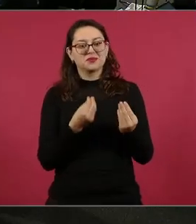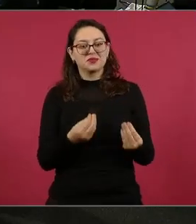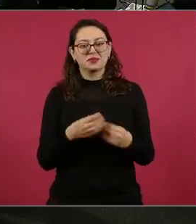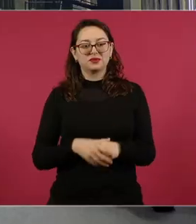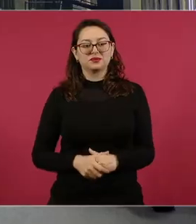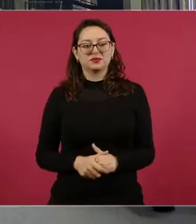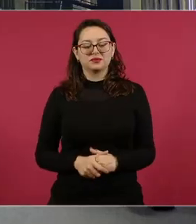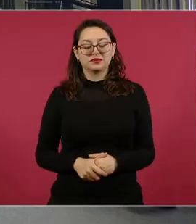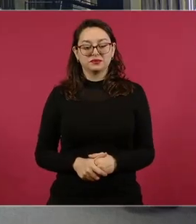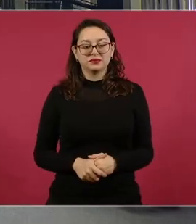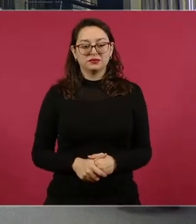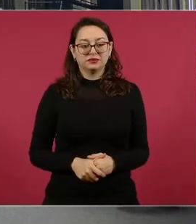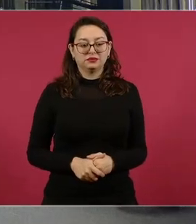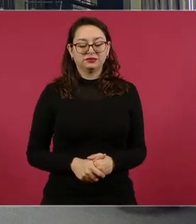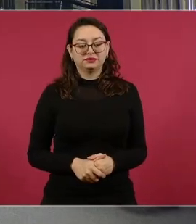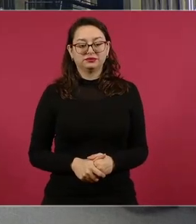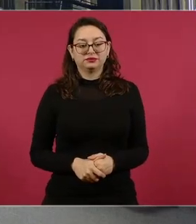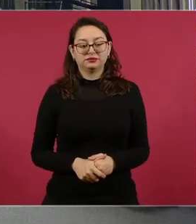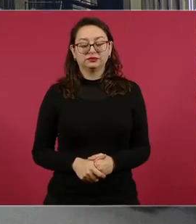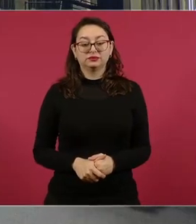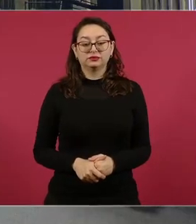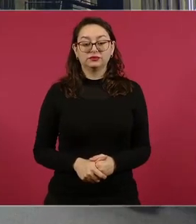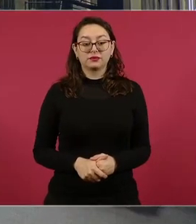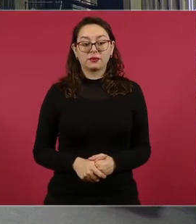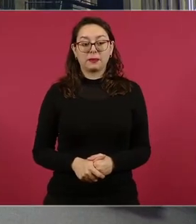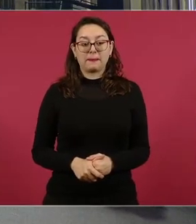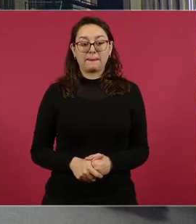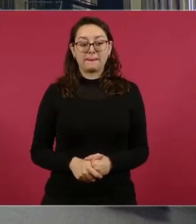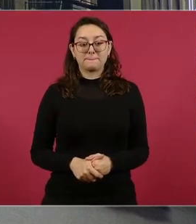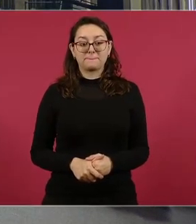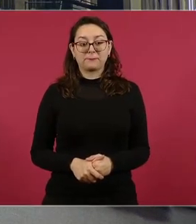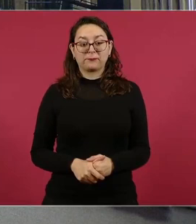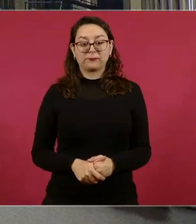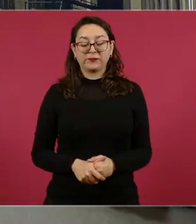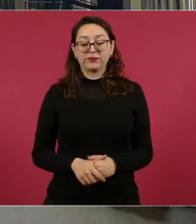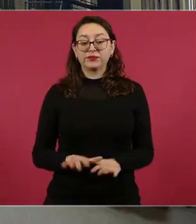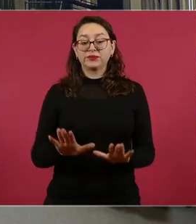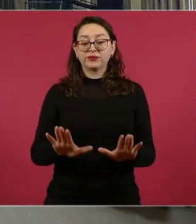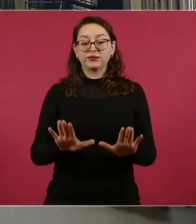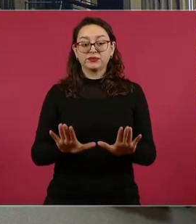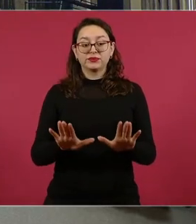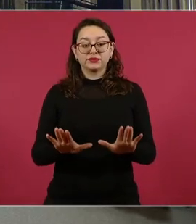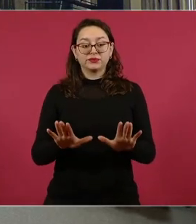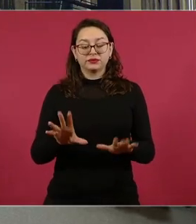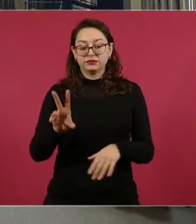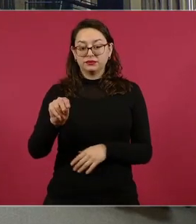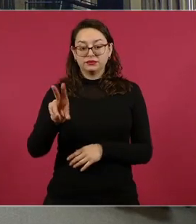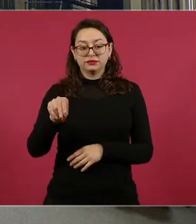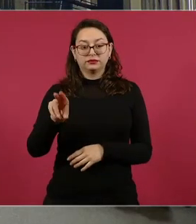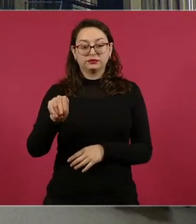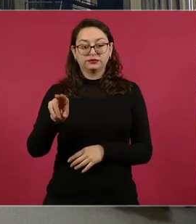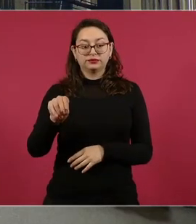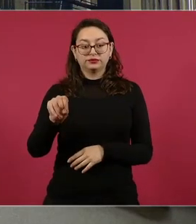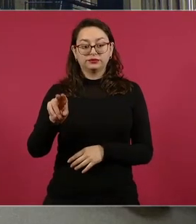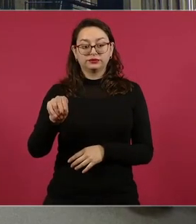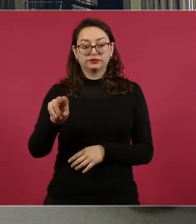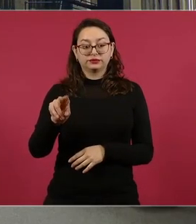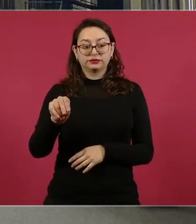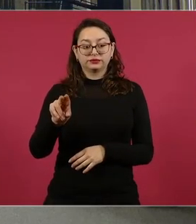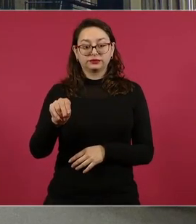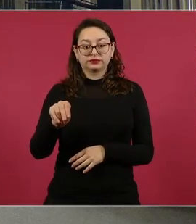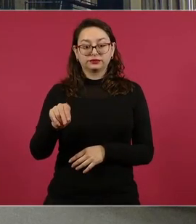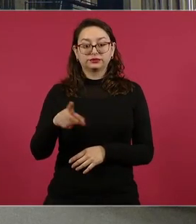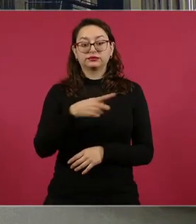Vámonos por allá ahora. Ah, perdón. No, no, no, no, no, no, no, no, no, no, no, no, no, no, no, no, no, no. Lo debí